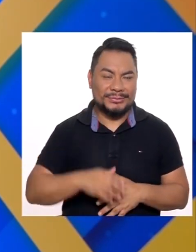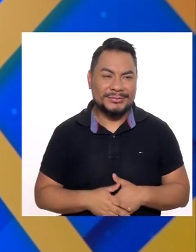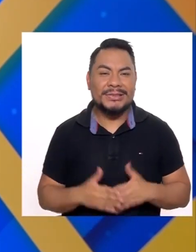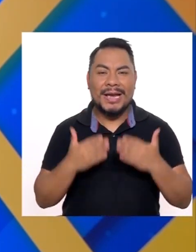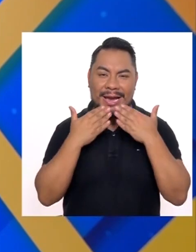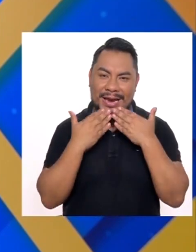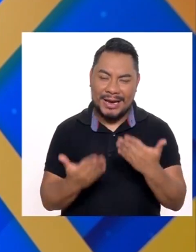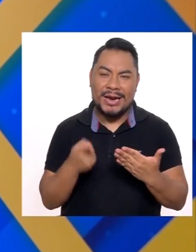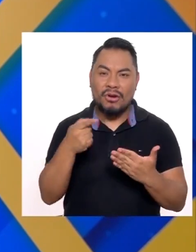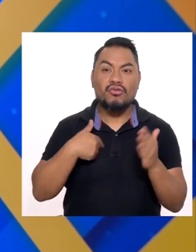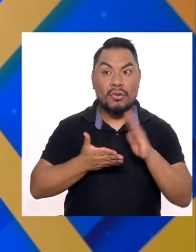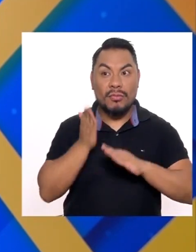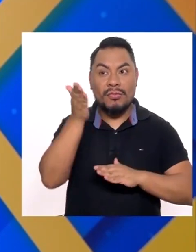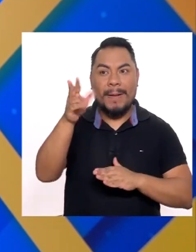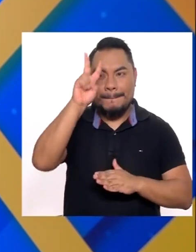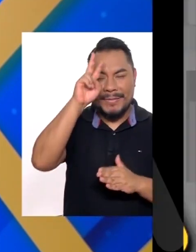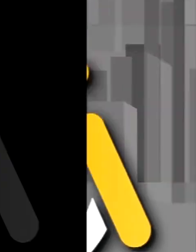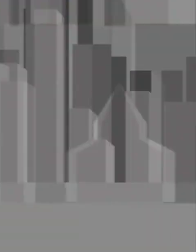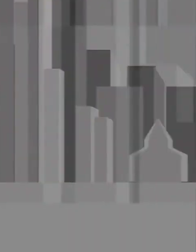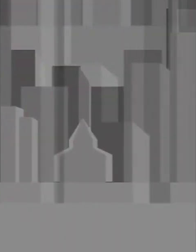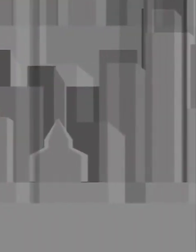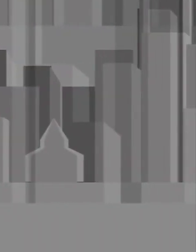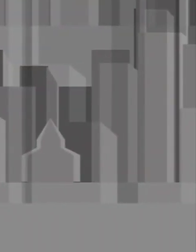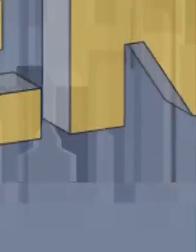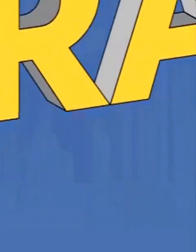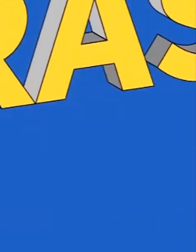Gracias Yo voy Perú